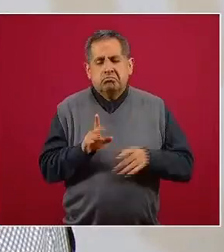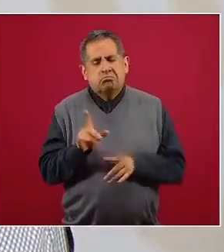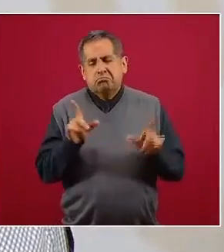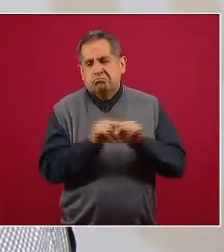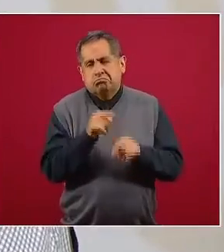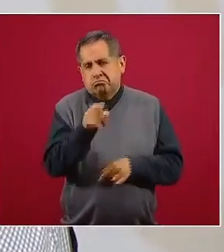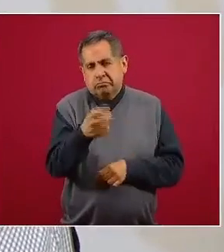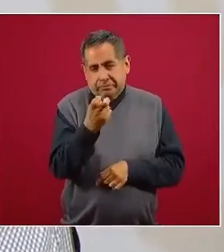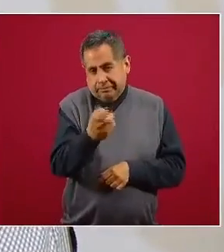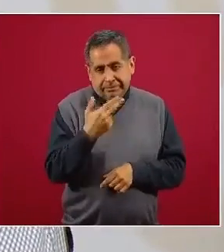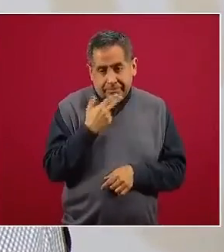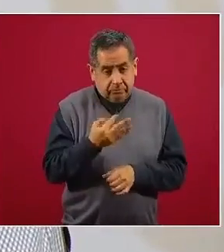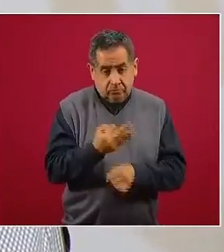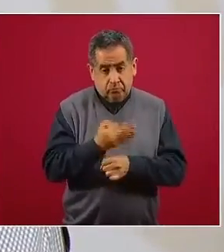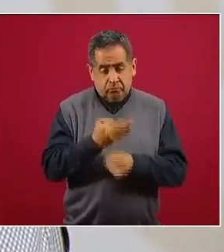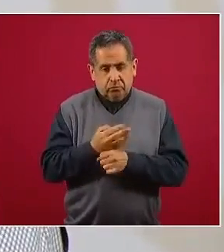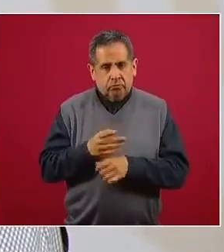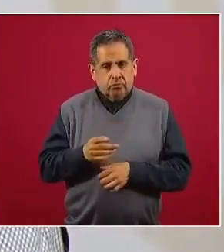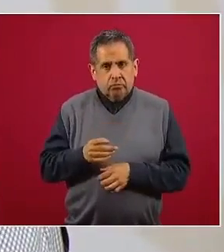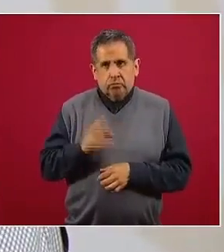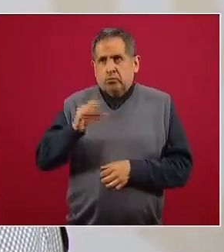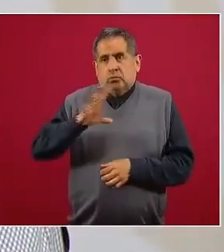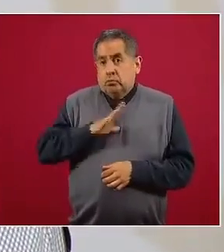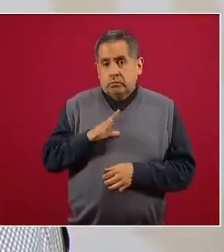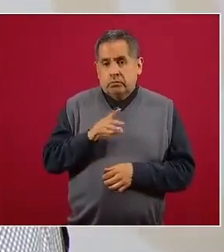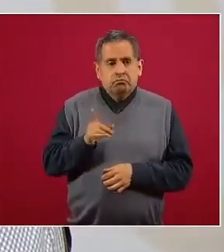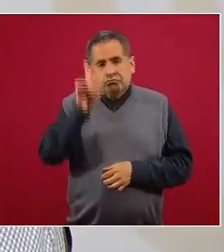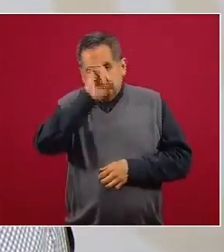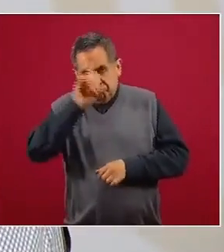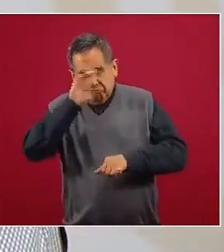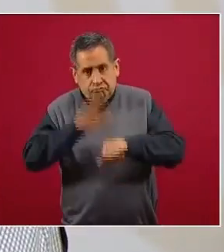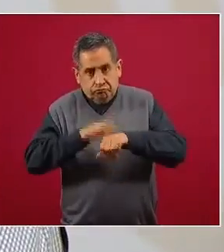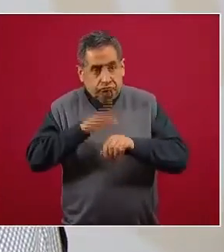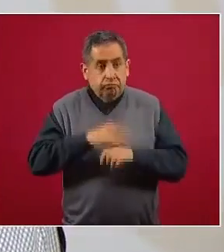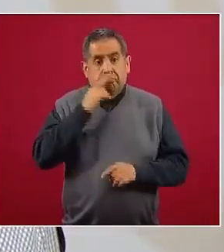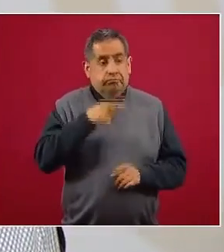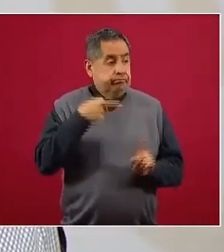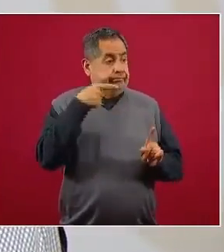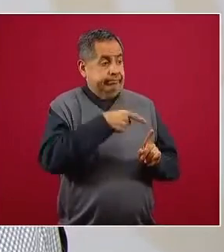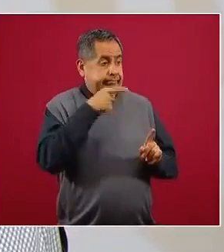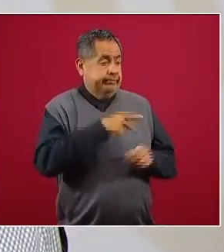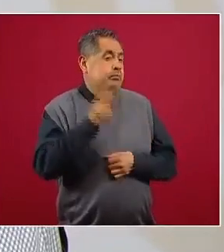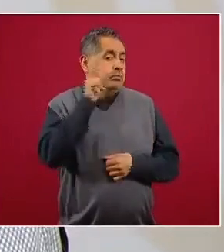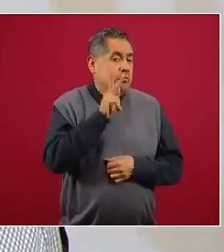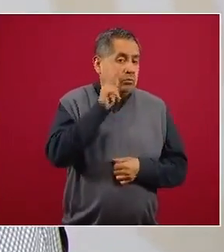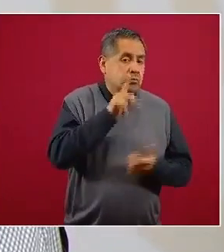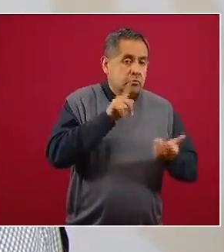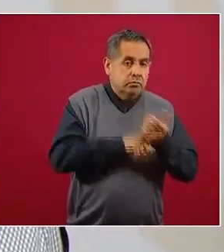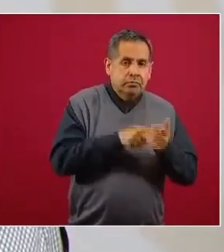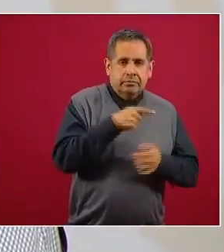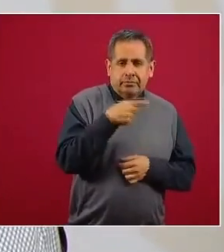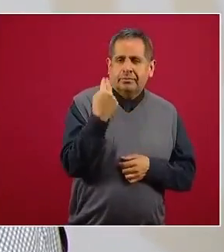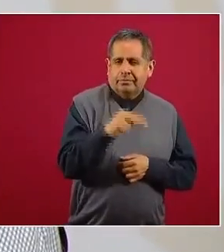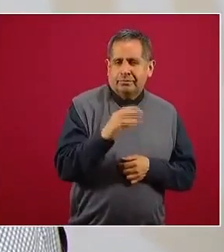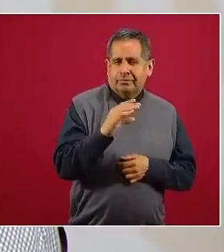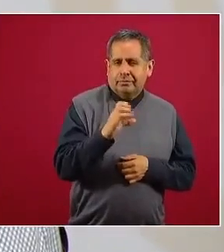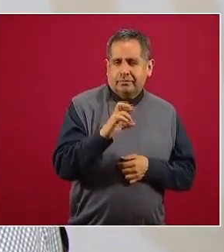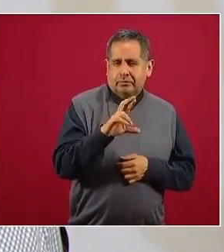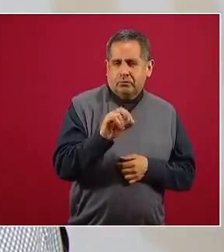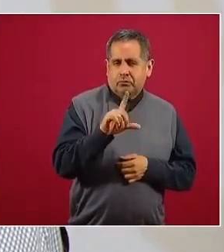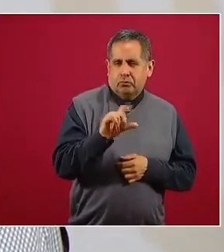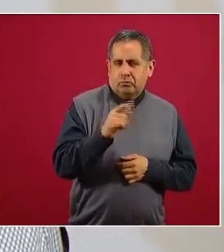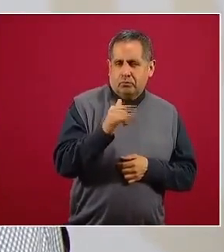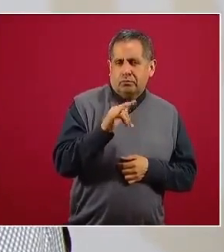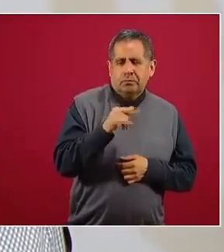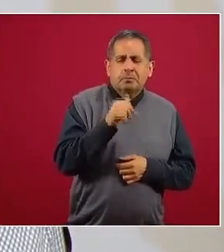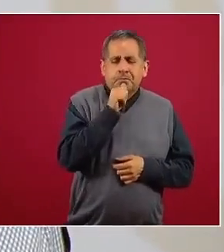este marco. Entonces, en este momento todavía no hay una recomendación de realizarse pruebas serológicas. En la medida que se